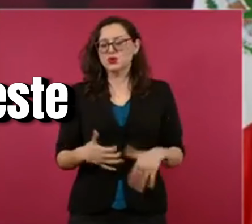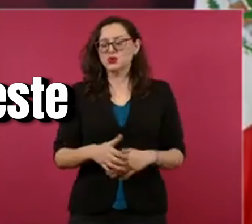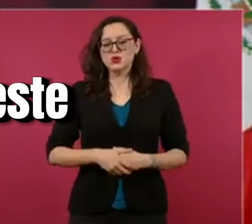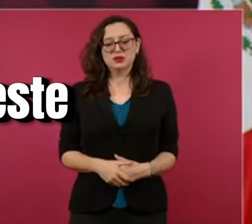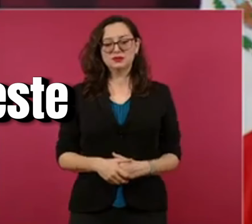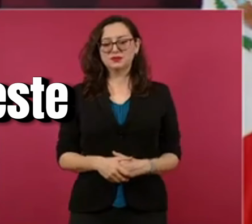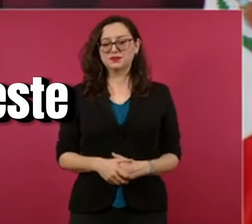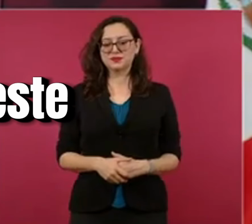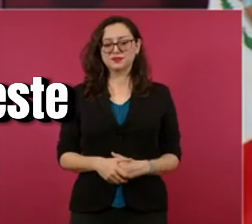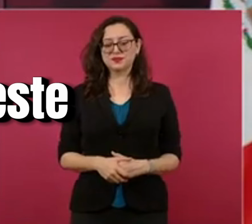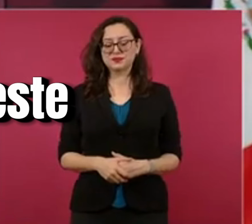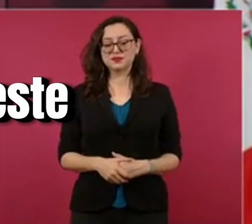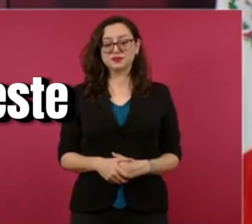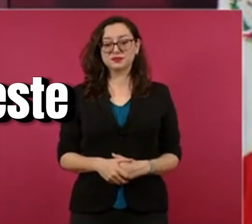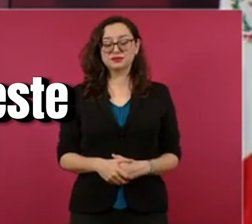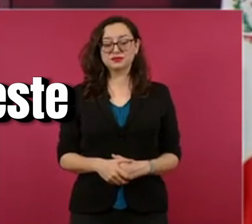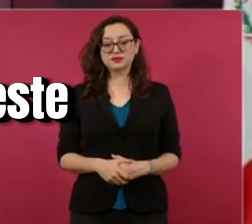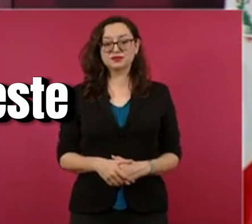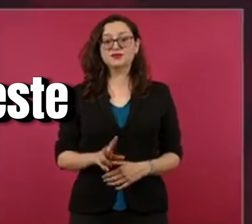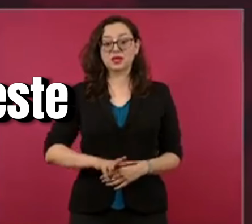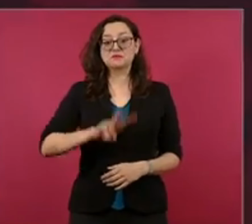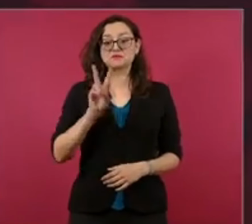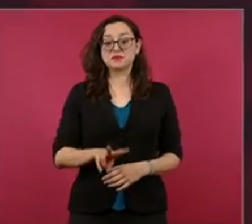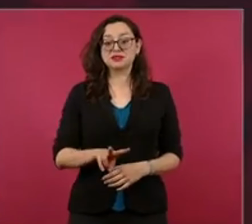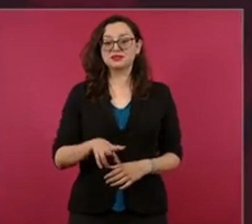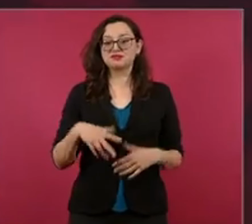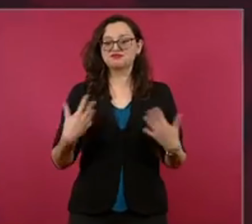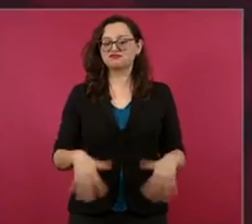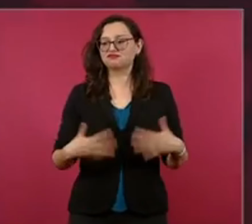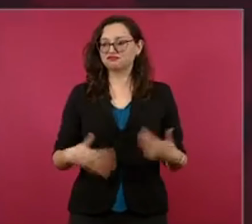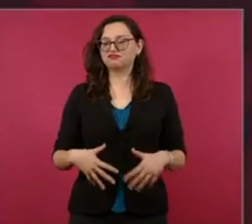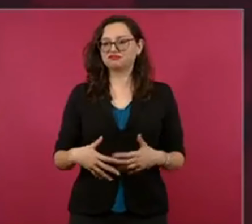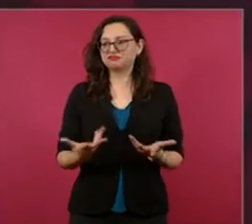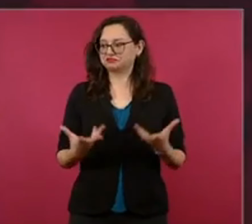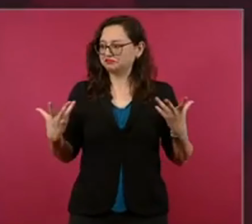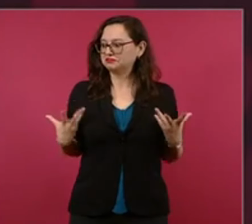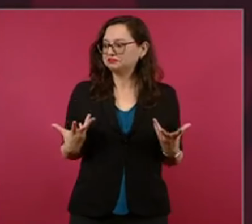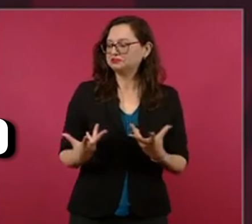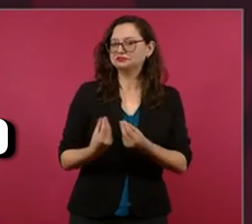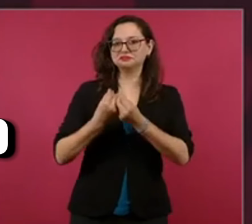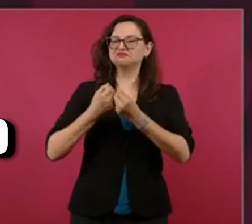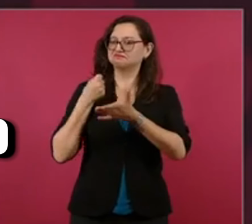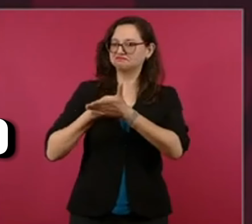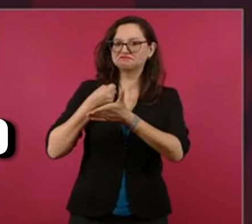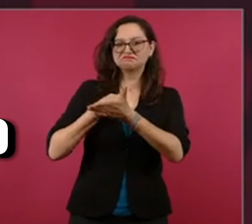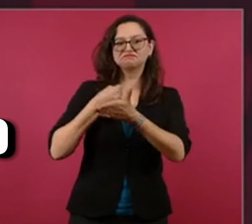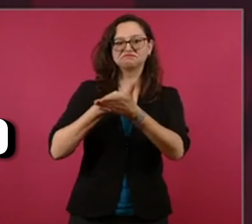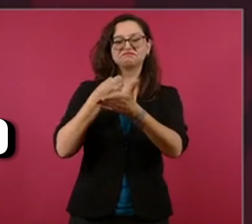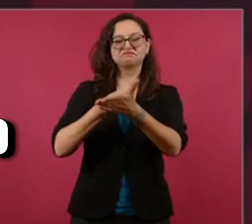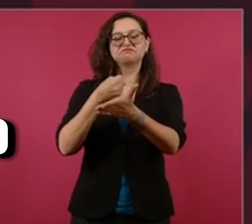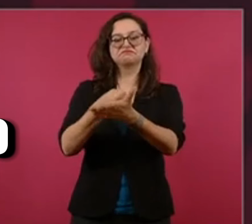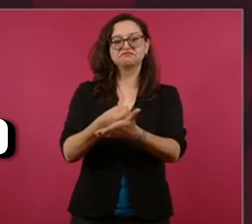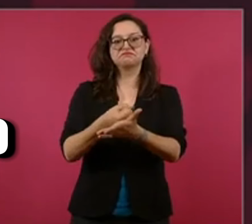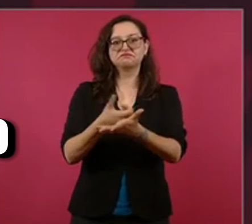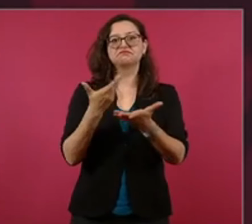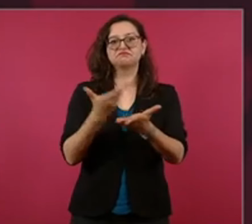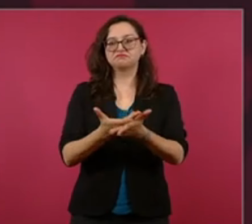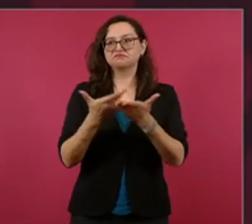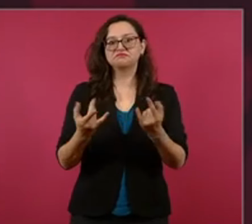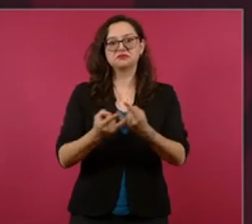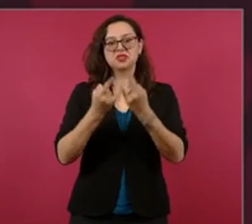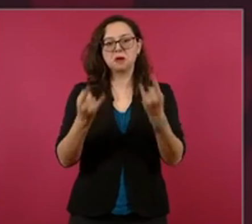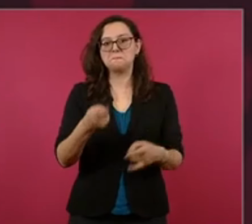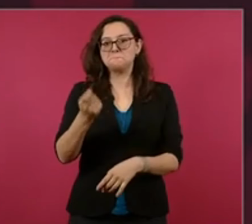El reconocimiento, evidentemente, de este gran movimiento al que pertenecemos y que tuvo este resultado